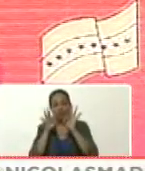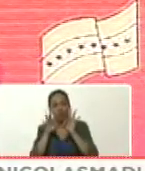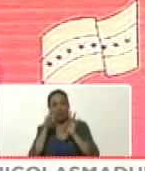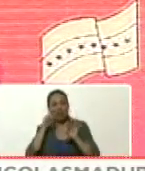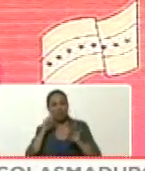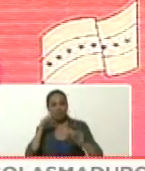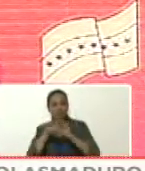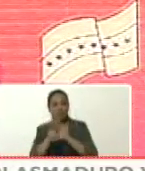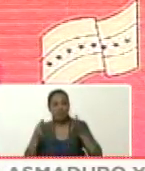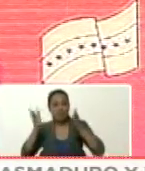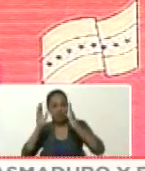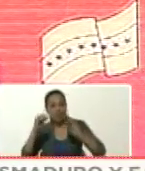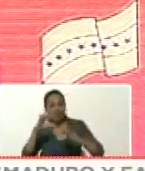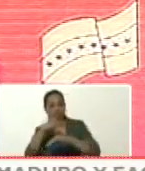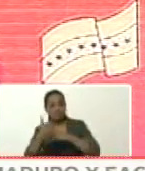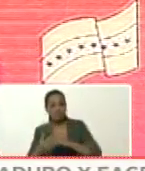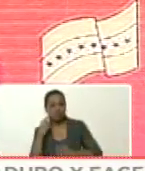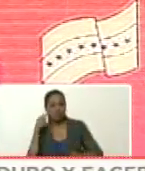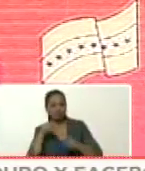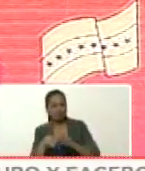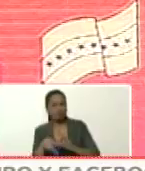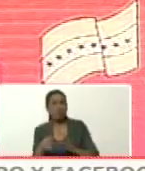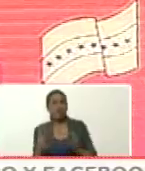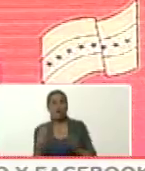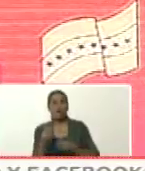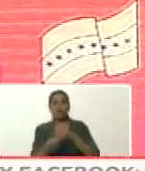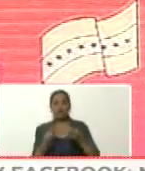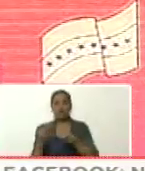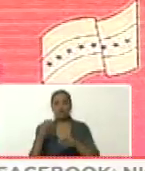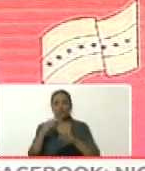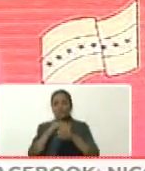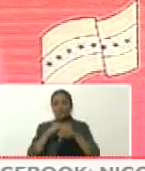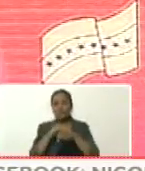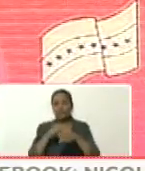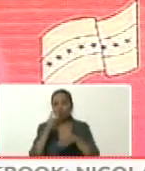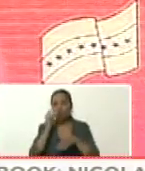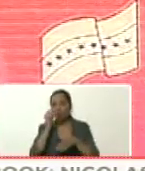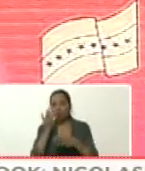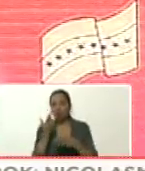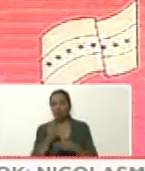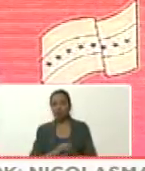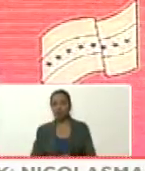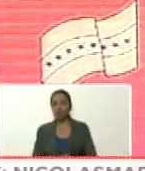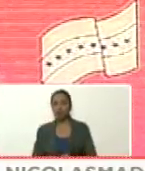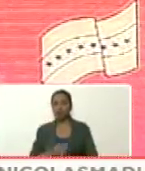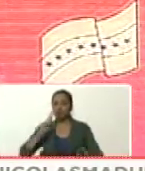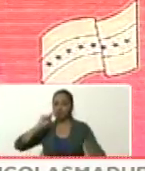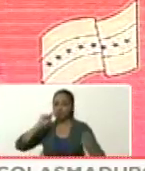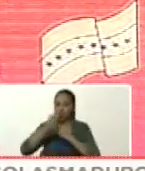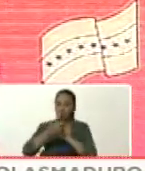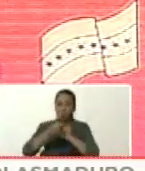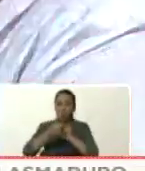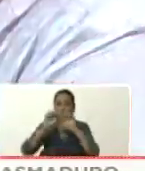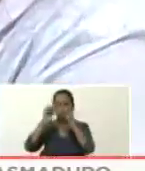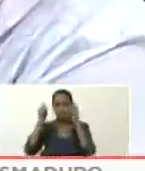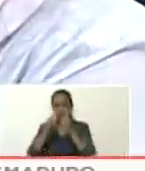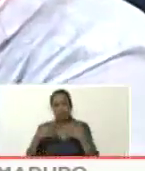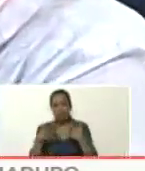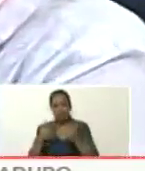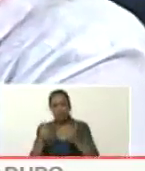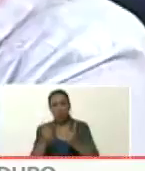servicio de este plan. Esto implica, compañero ministro, doctor Carlos Alvarado, una transformación